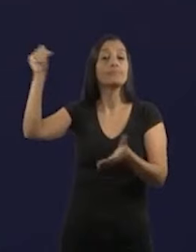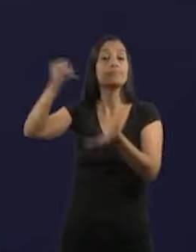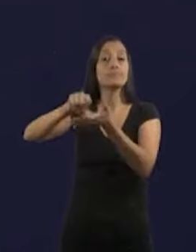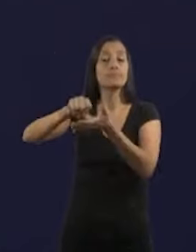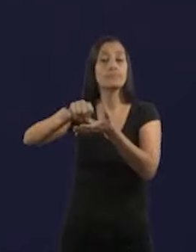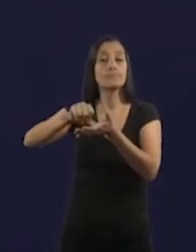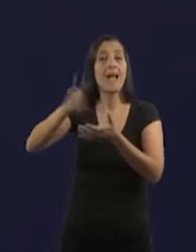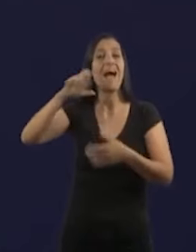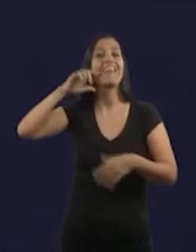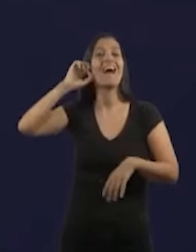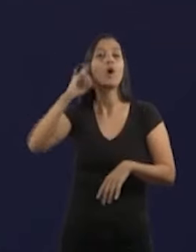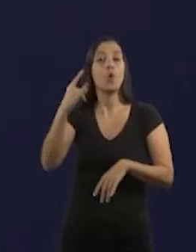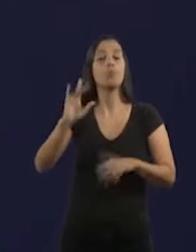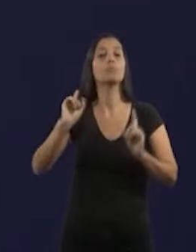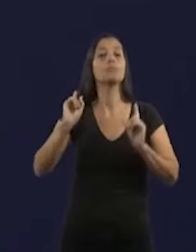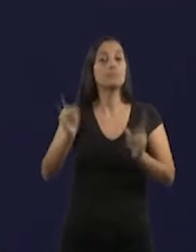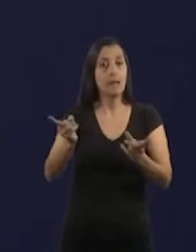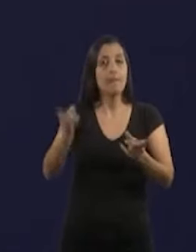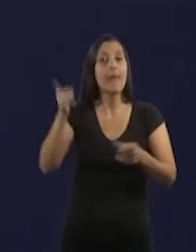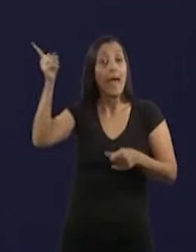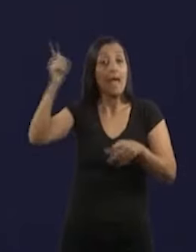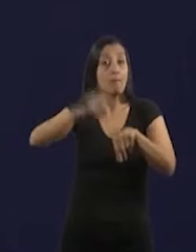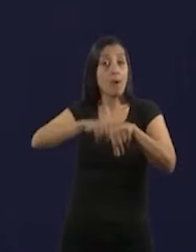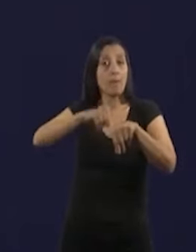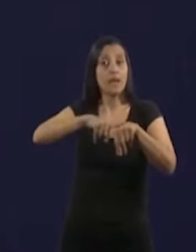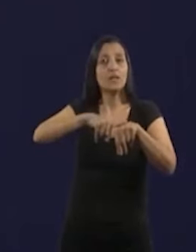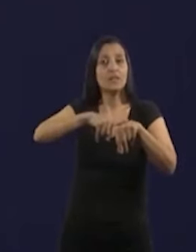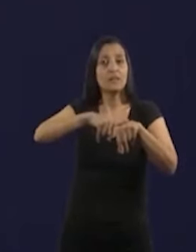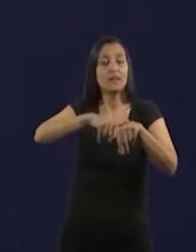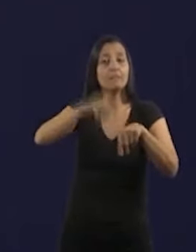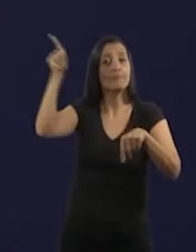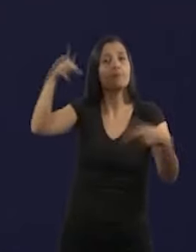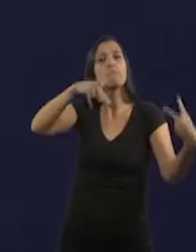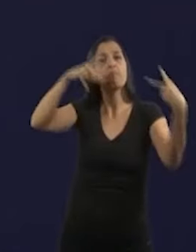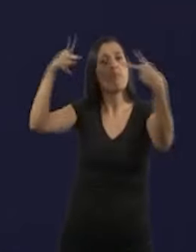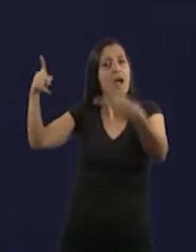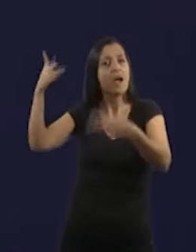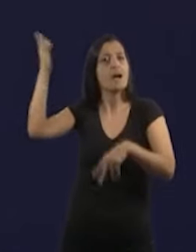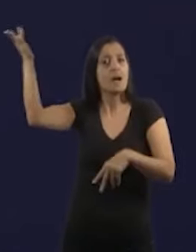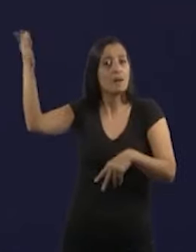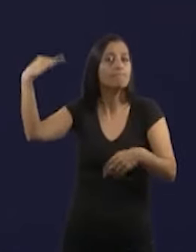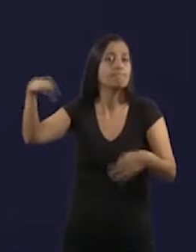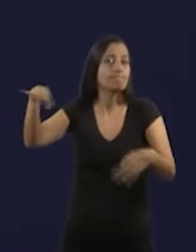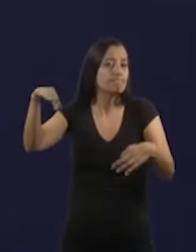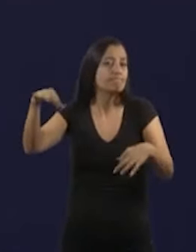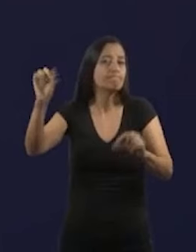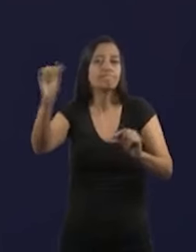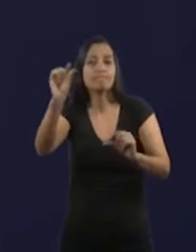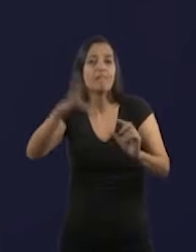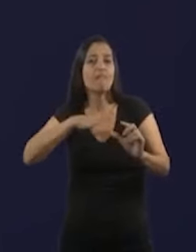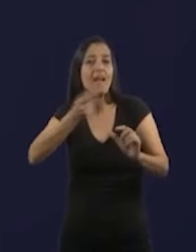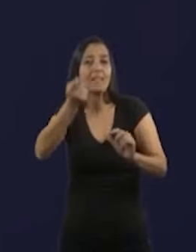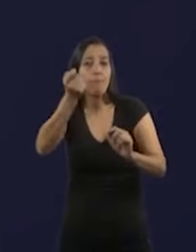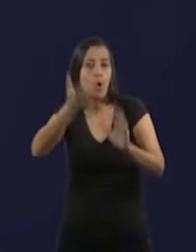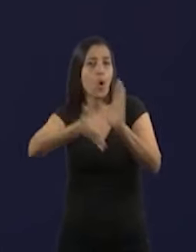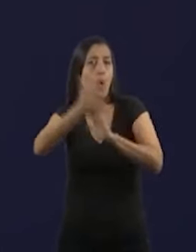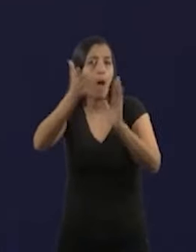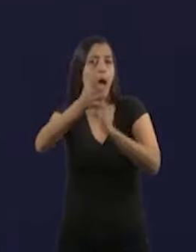Idaho, donde tiene que estar en estos momentos aterrizando o a minutos de aterrizar.